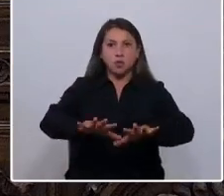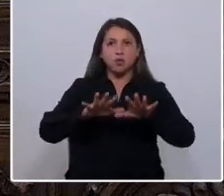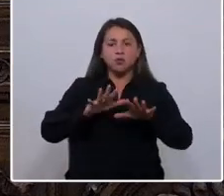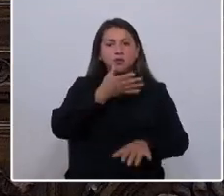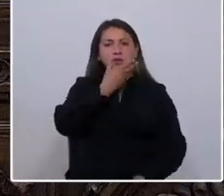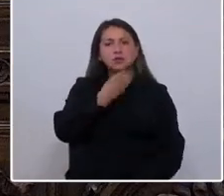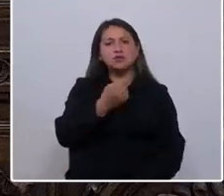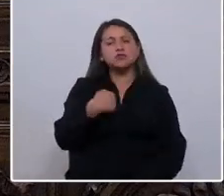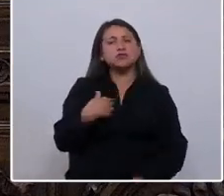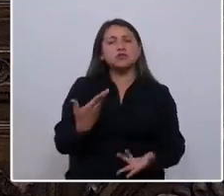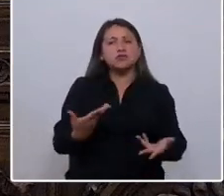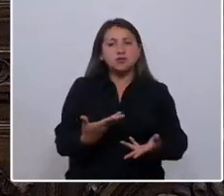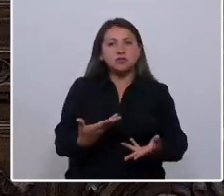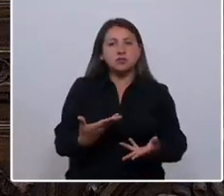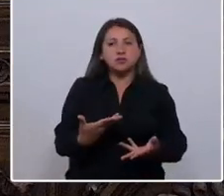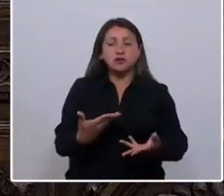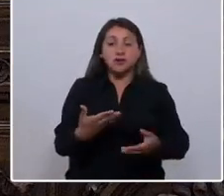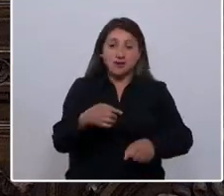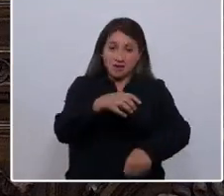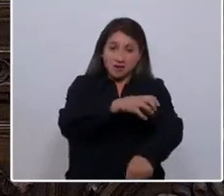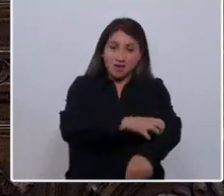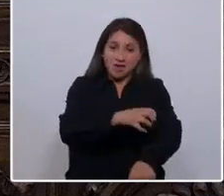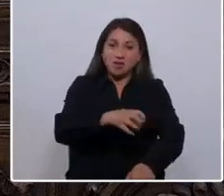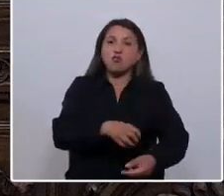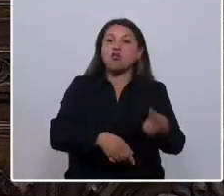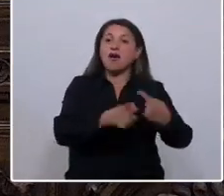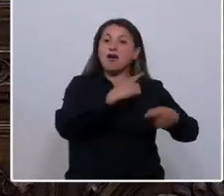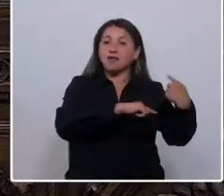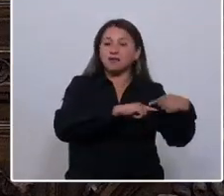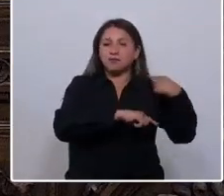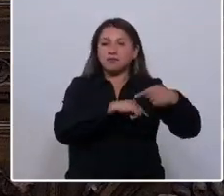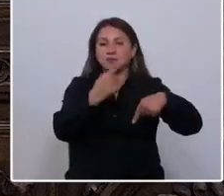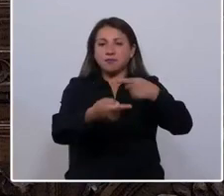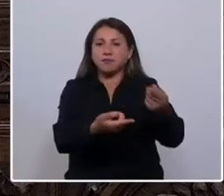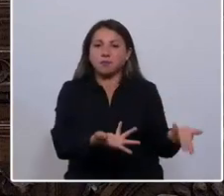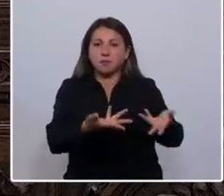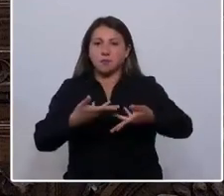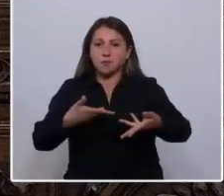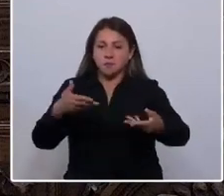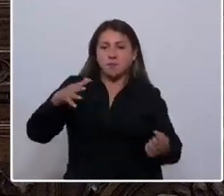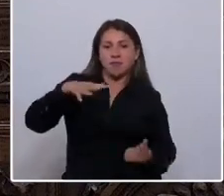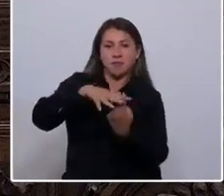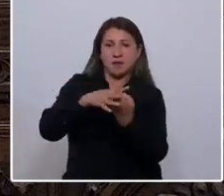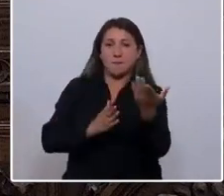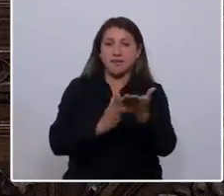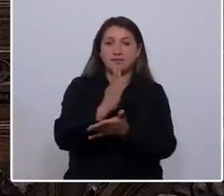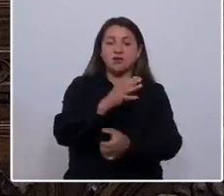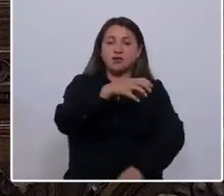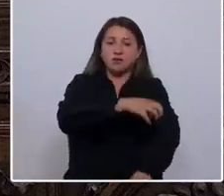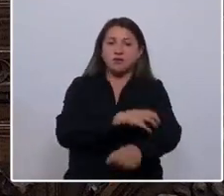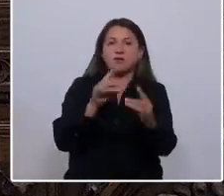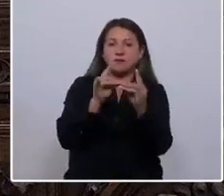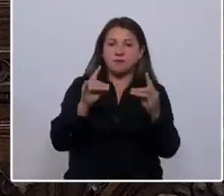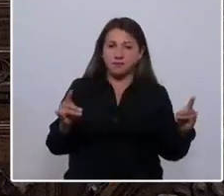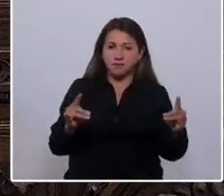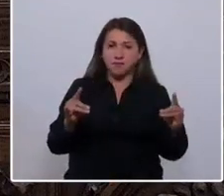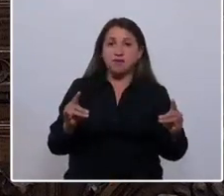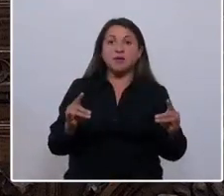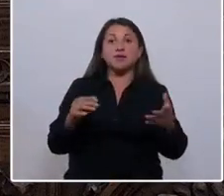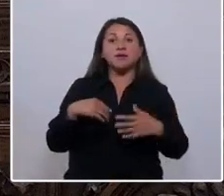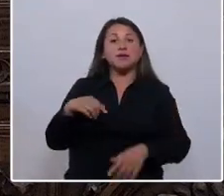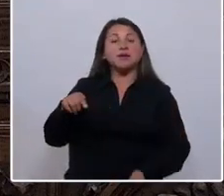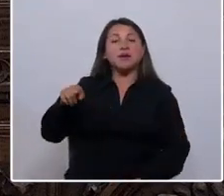y estoy por quienes me antecedieron, las pioneras y pioneros de mi tierra, en donde mi estirpe materna llegó a